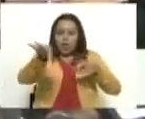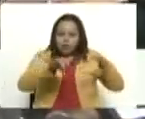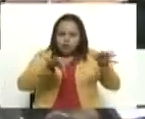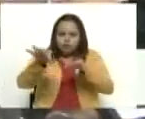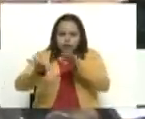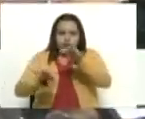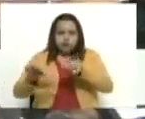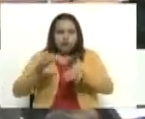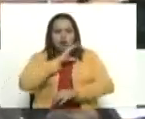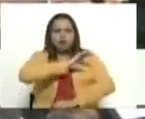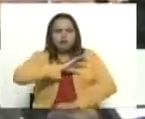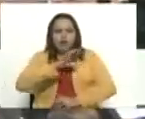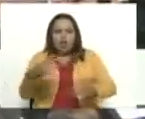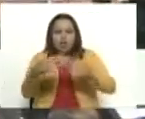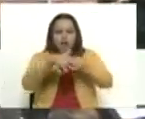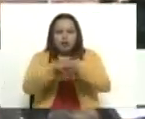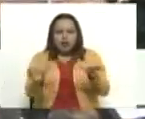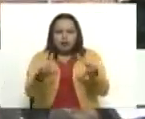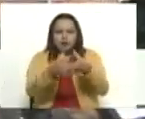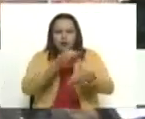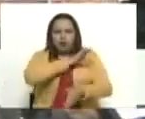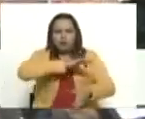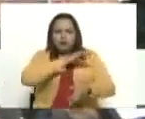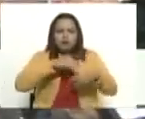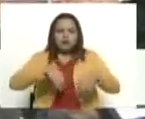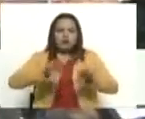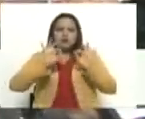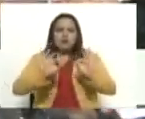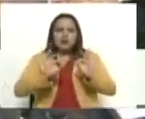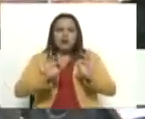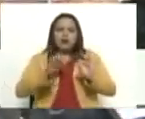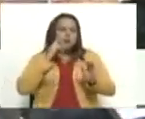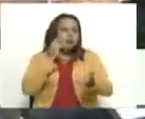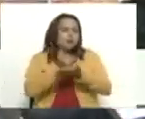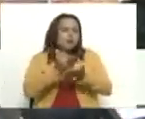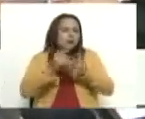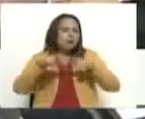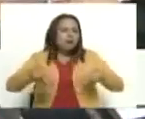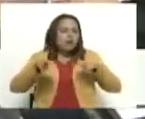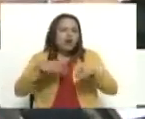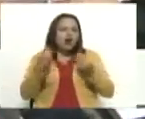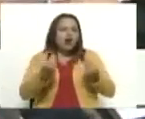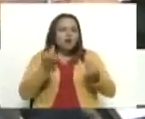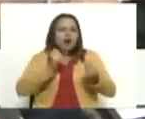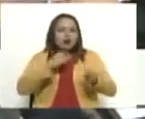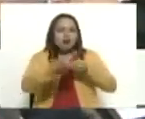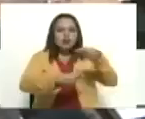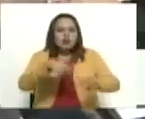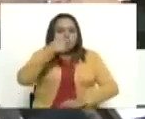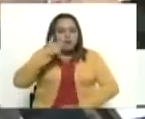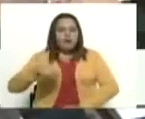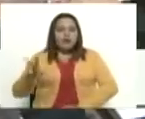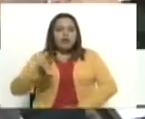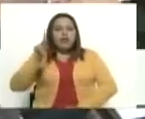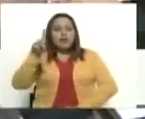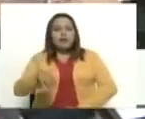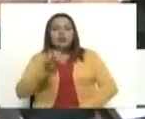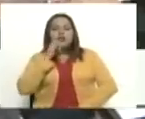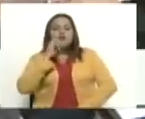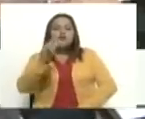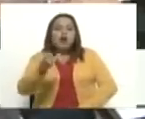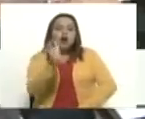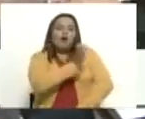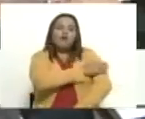investigar cómo ha afectado estas acciones al pueblo venezolano. También denunciaba que la oposición